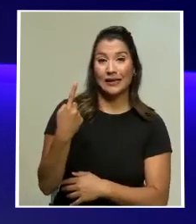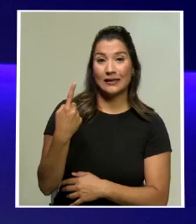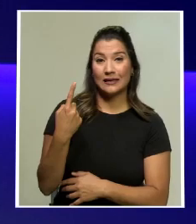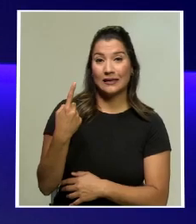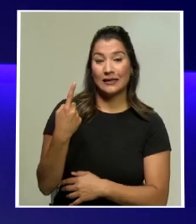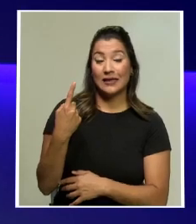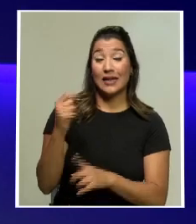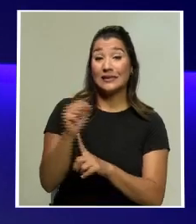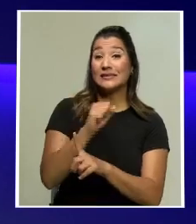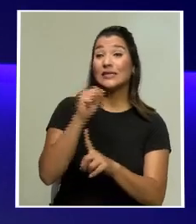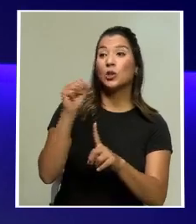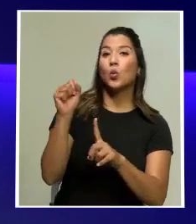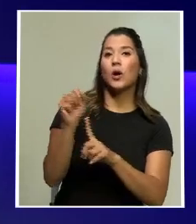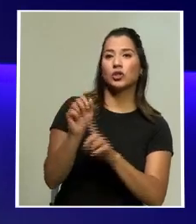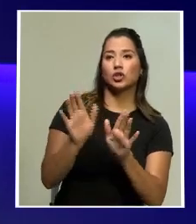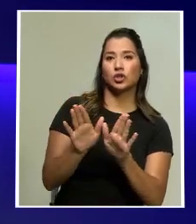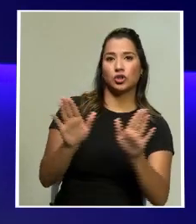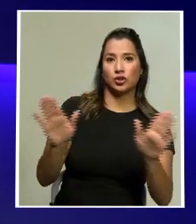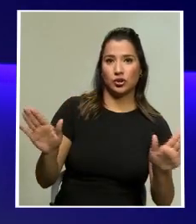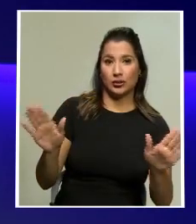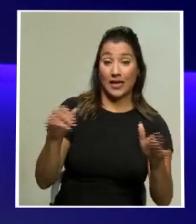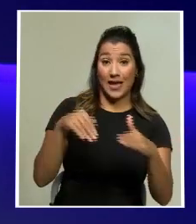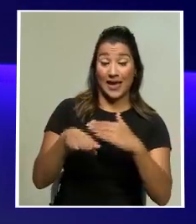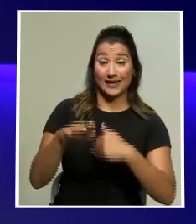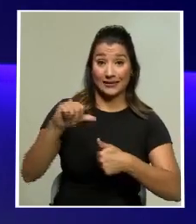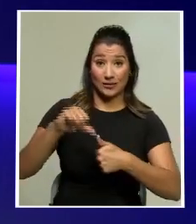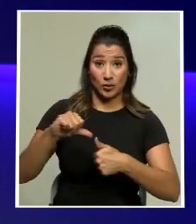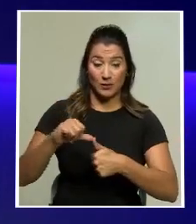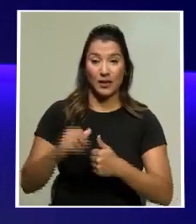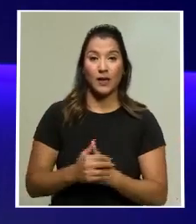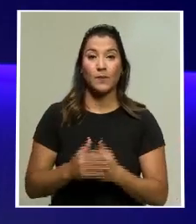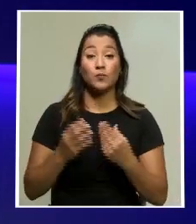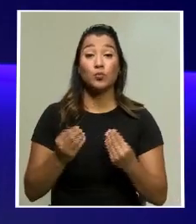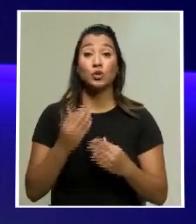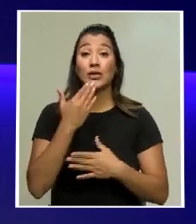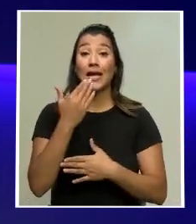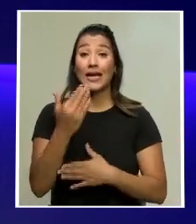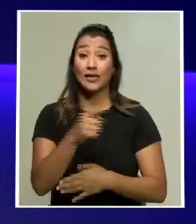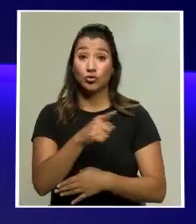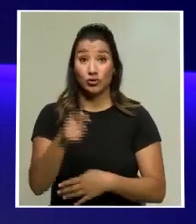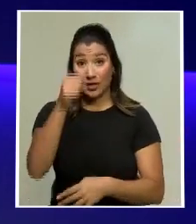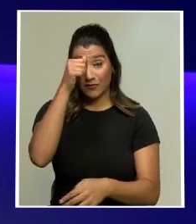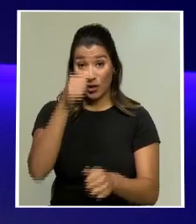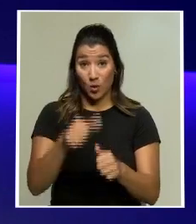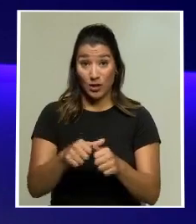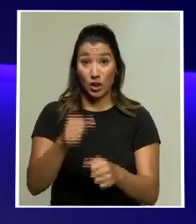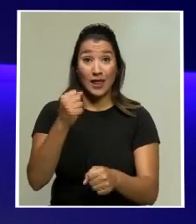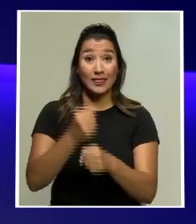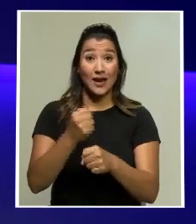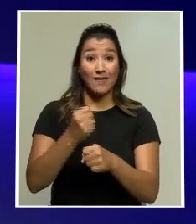el contexto que nos acompaña en Centroamérica. Muchas gracias. Recuerde,